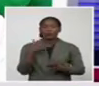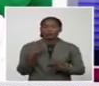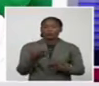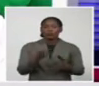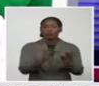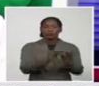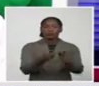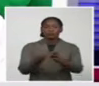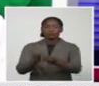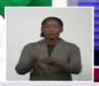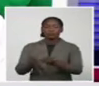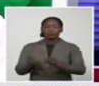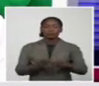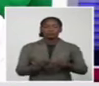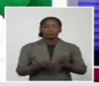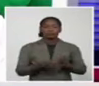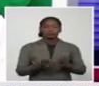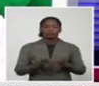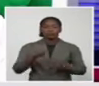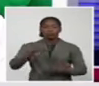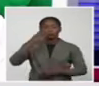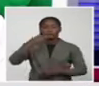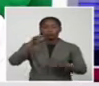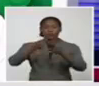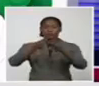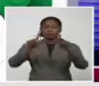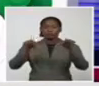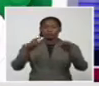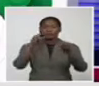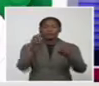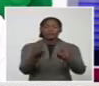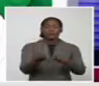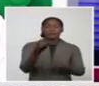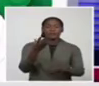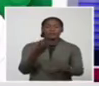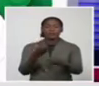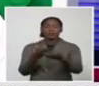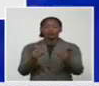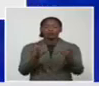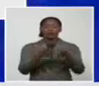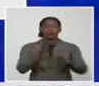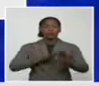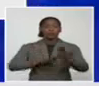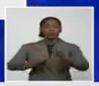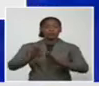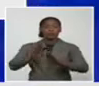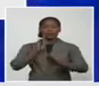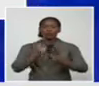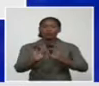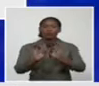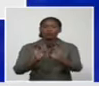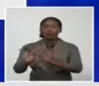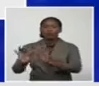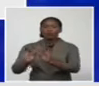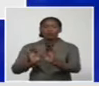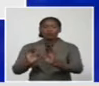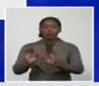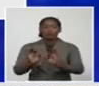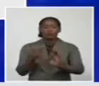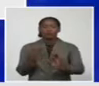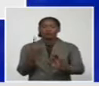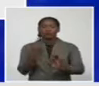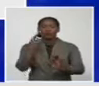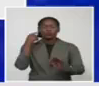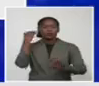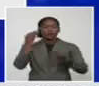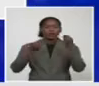presenta nuestro país activos en estos momentos. Estamos hablando de 32 eventos.